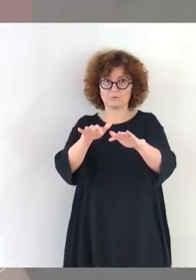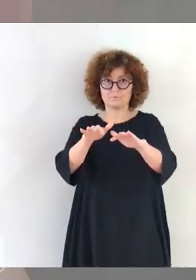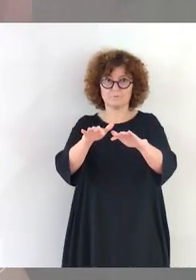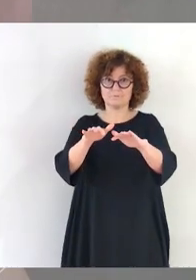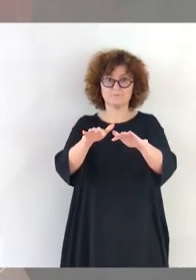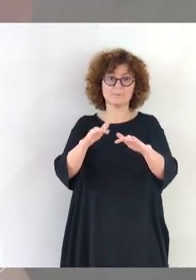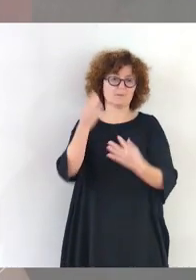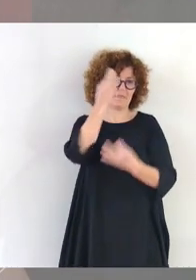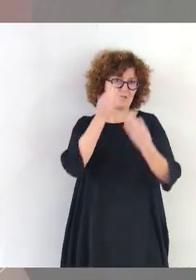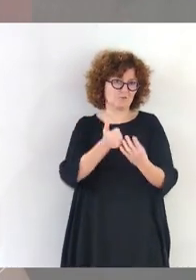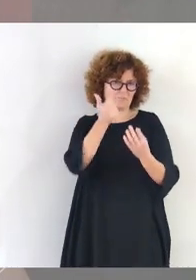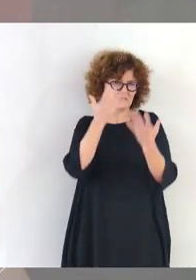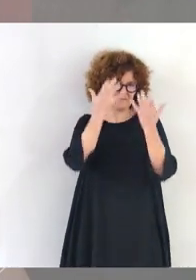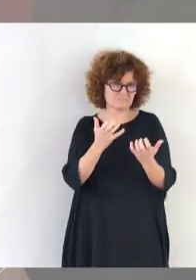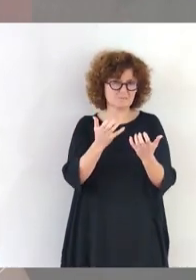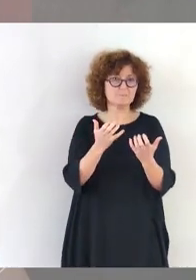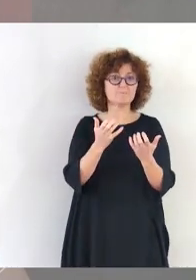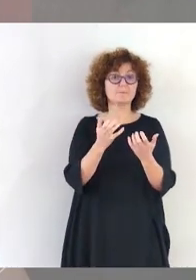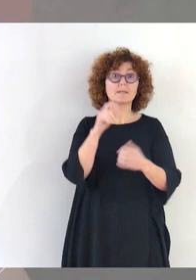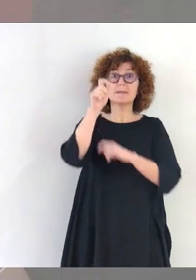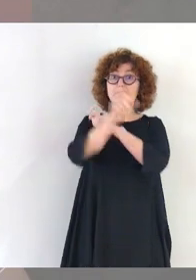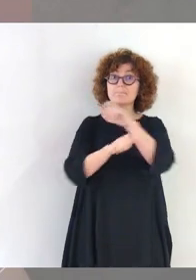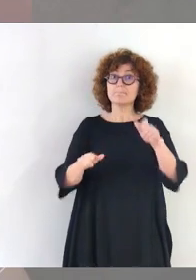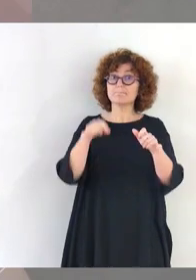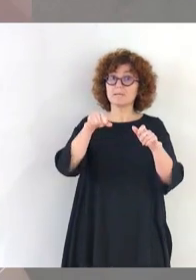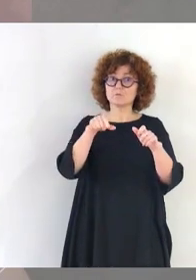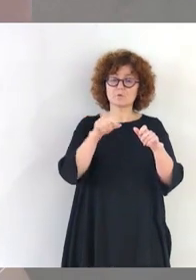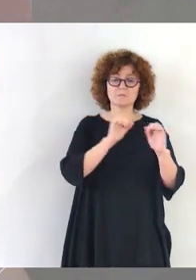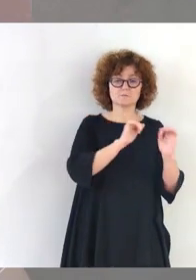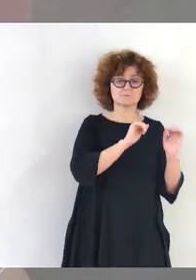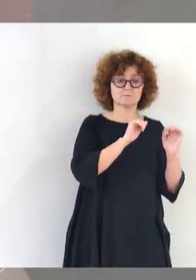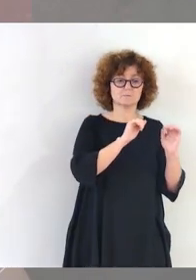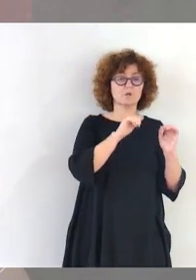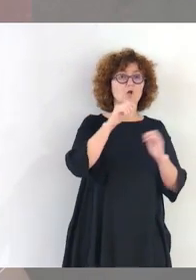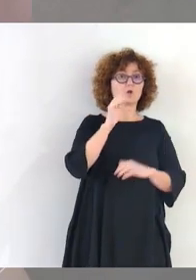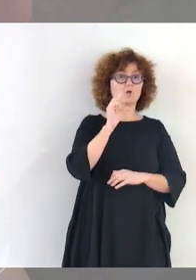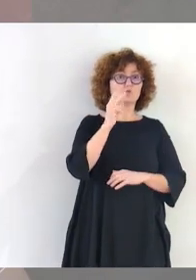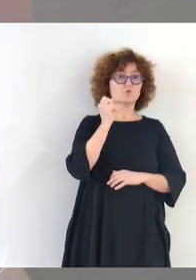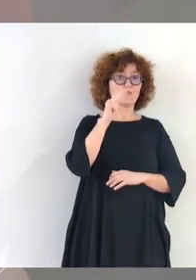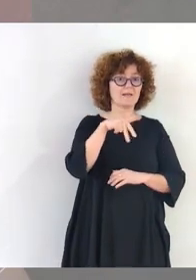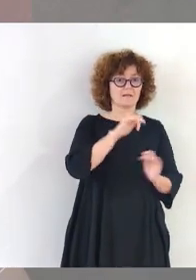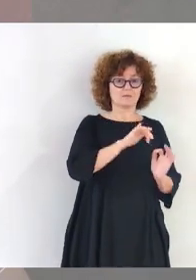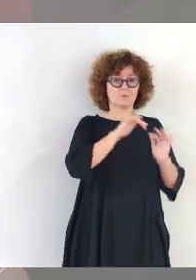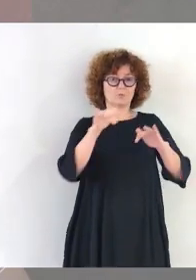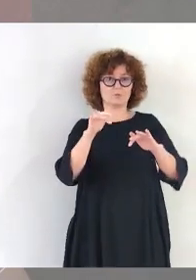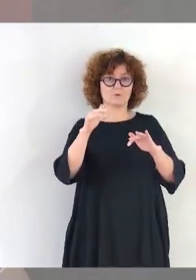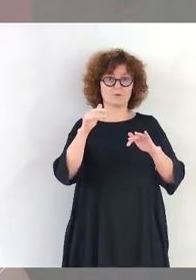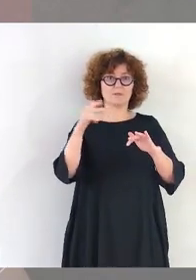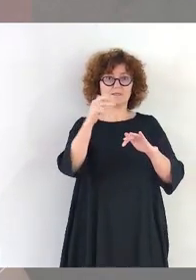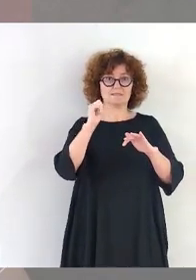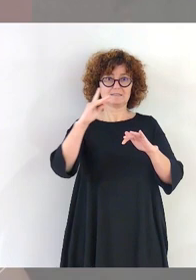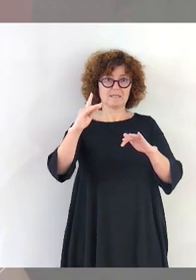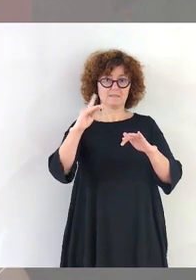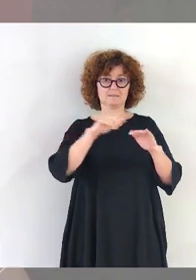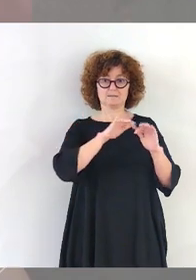mí el dato más dramático estas personas se han movido de Sudán al chat están siendo instaladas en